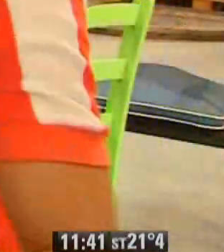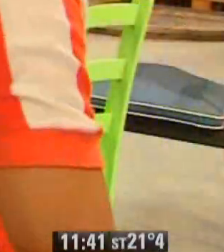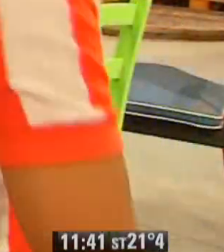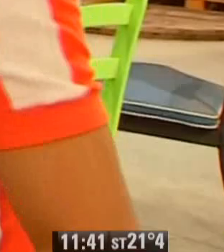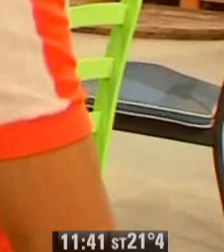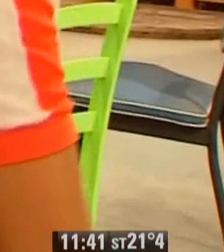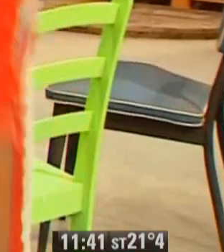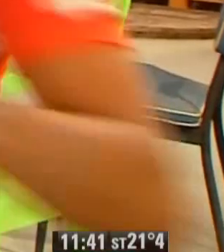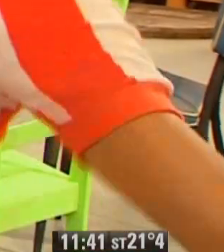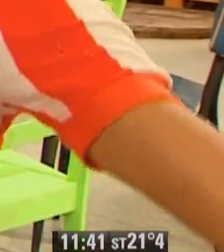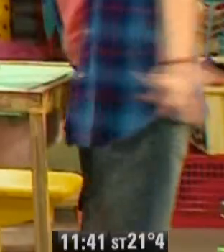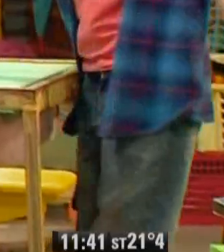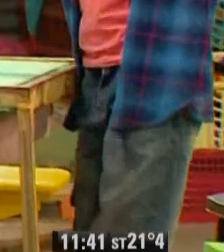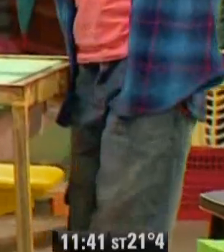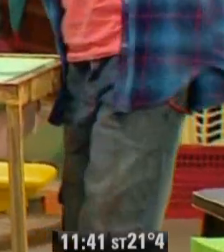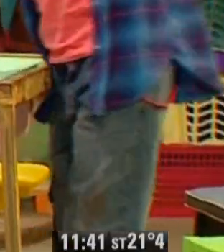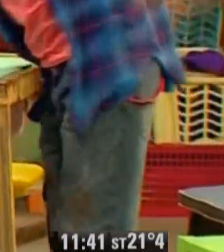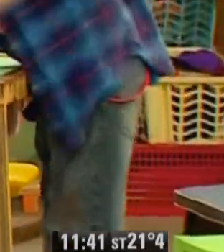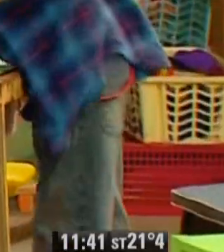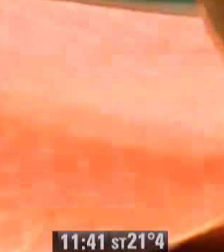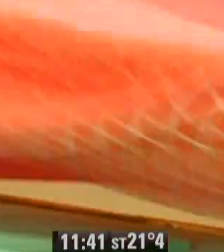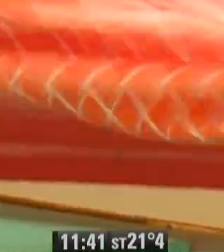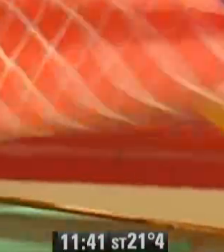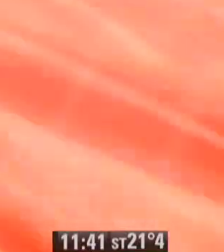un almuerzo con